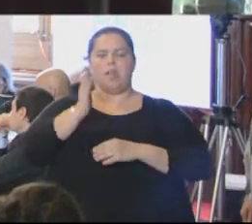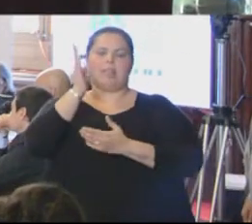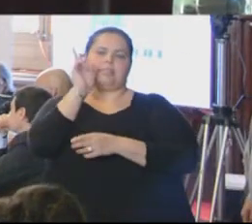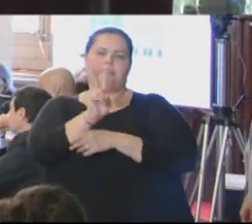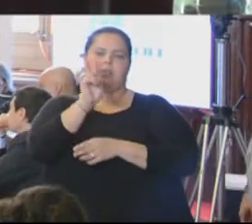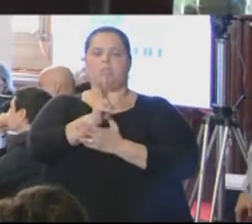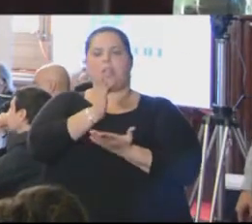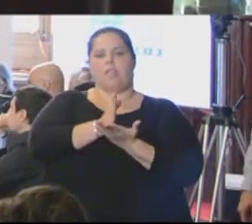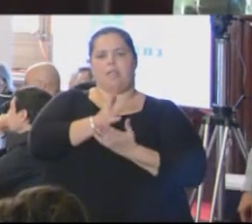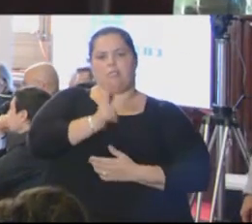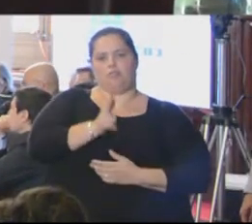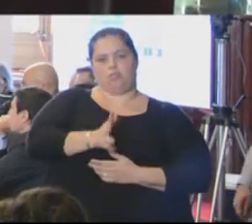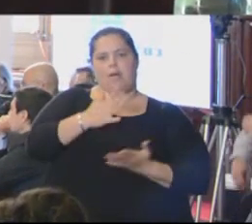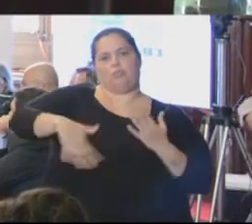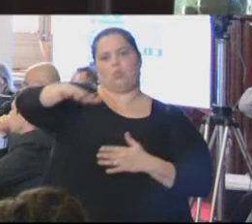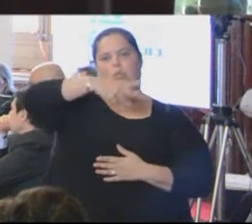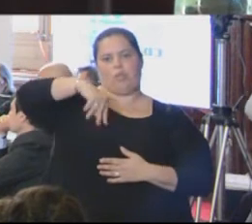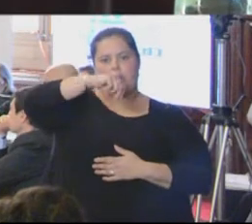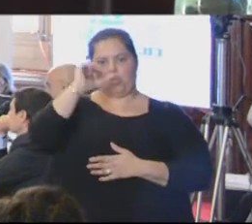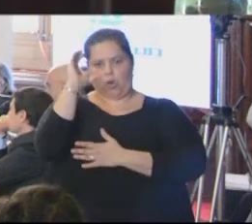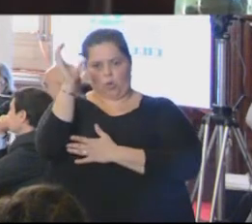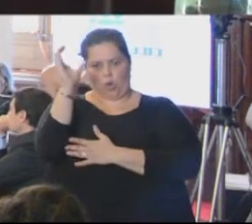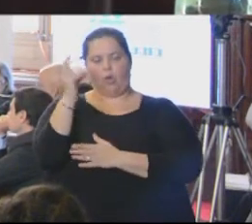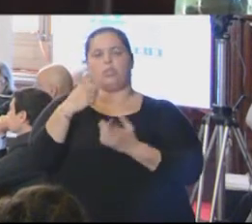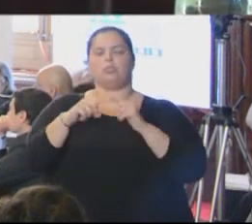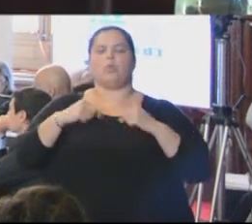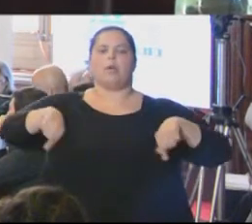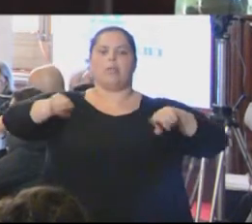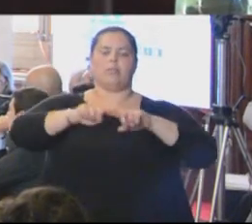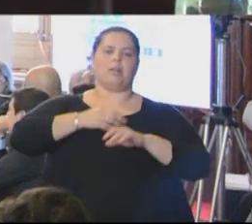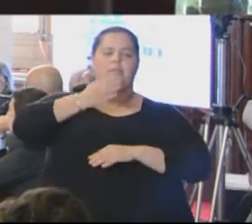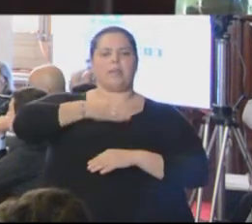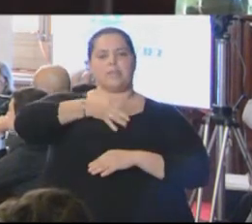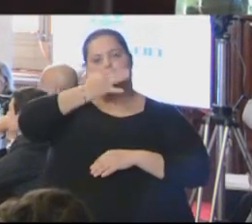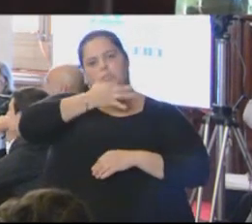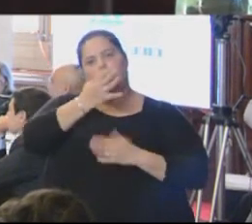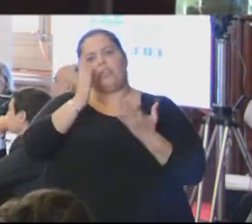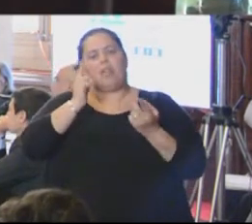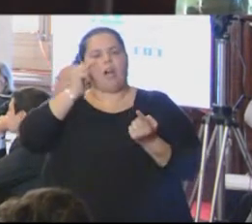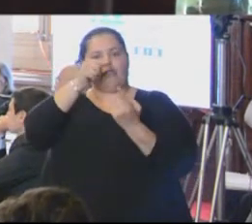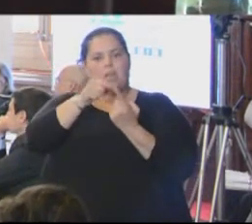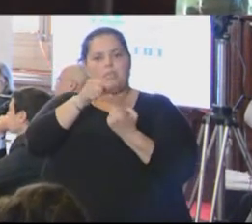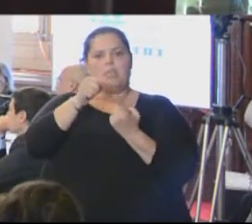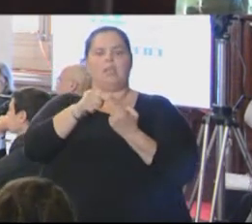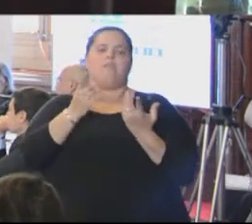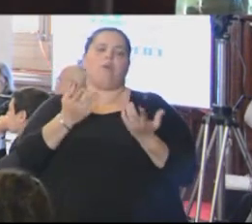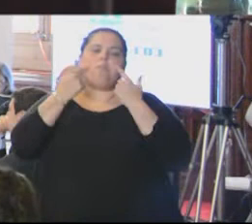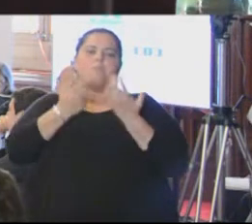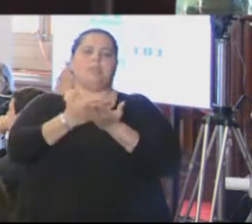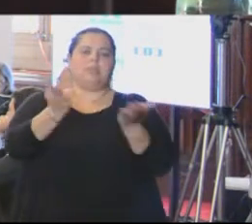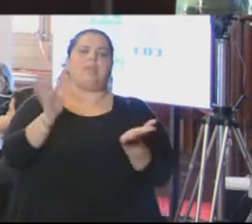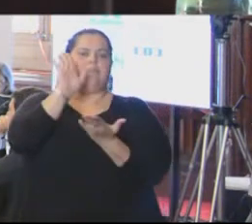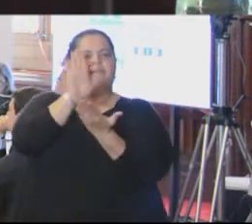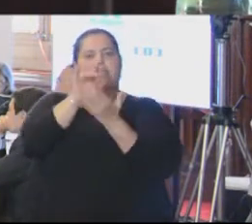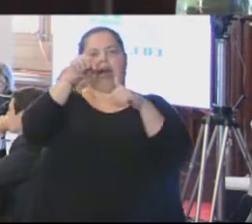nuestro territorio. Nuestra intervención tiene como propósito presentar ante esta honorable comisión